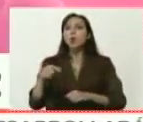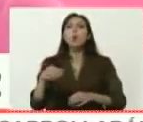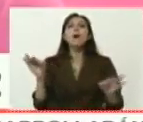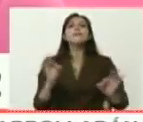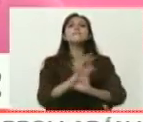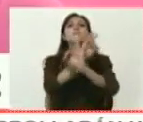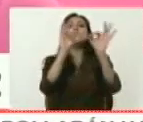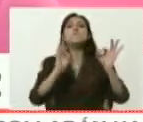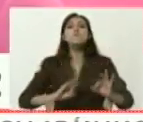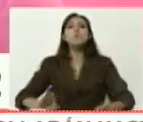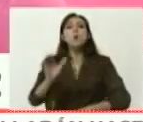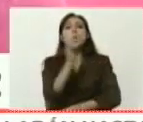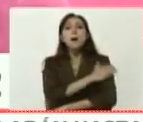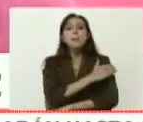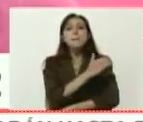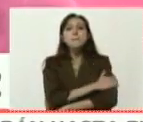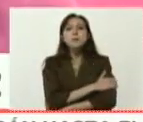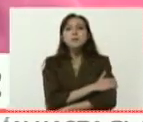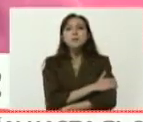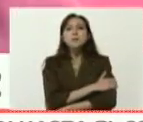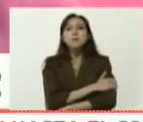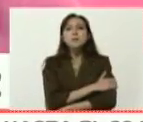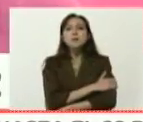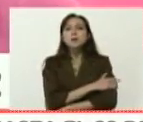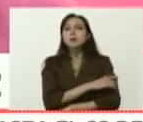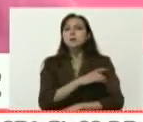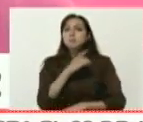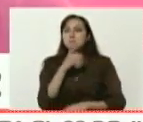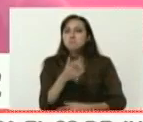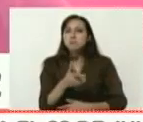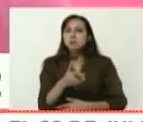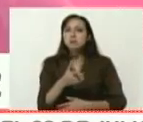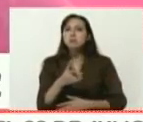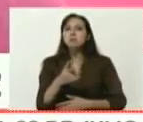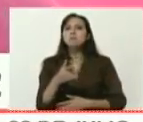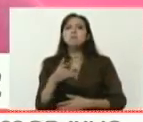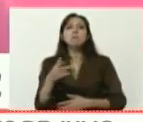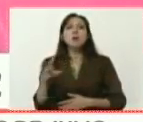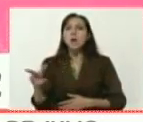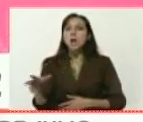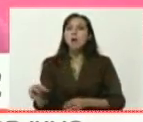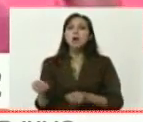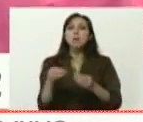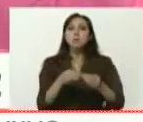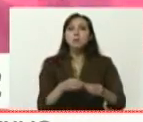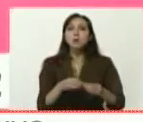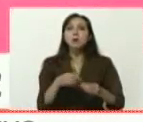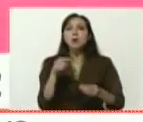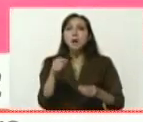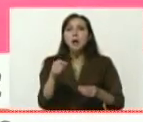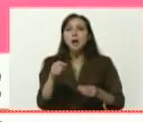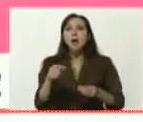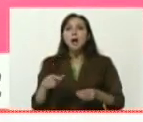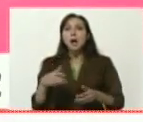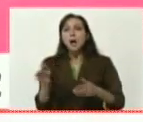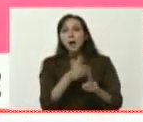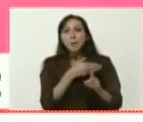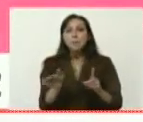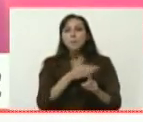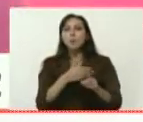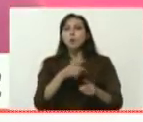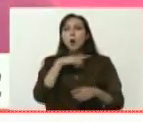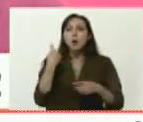en desventaja y en crisis que tiene que acudir a la violencia, a la muerte y a la guerra. Y el modelo del socialismo